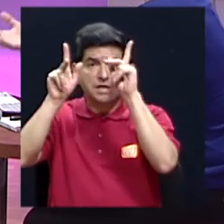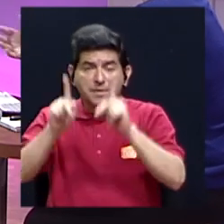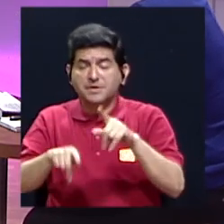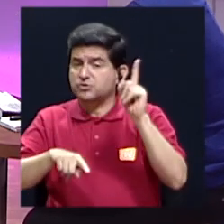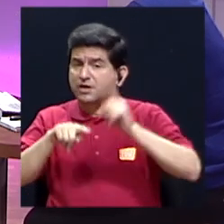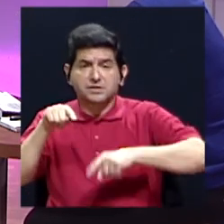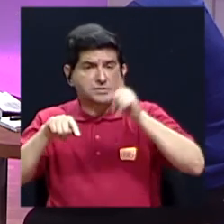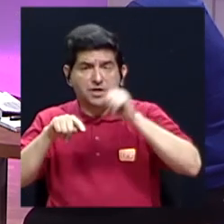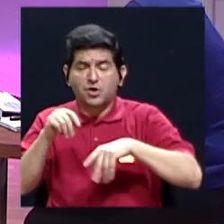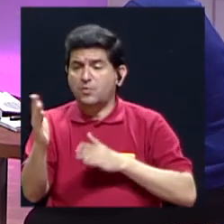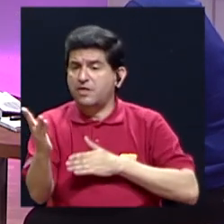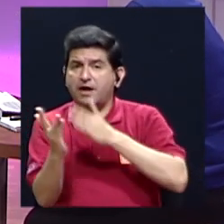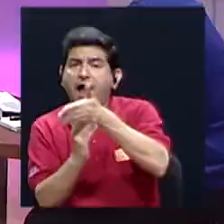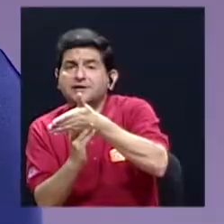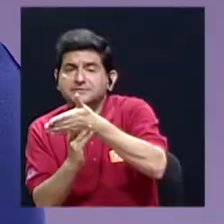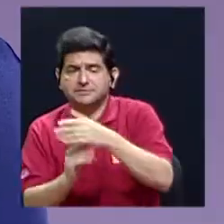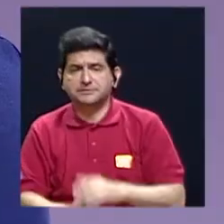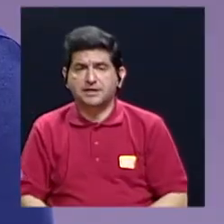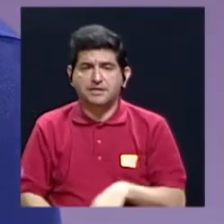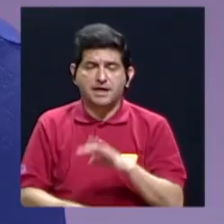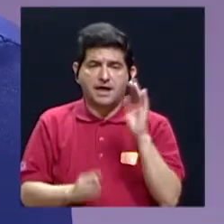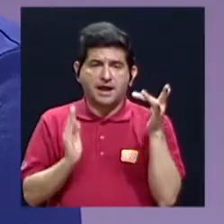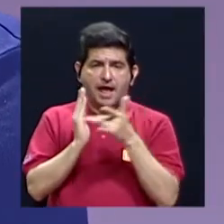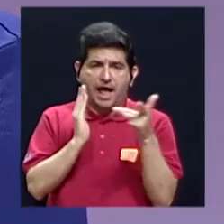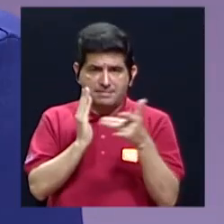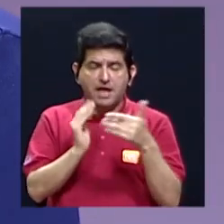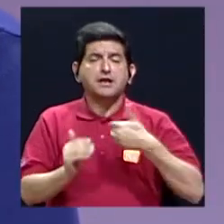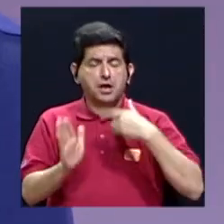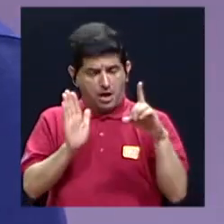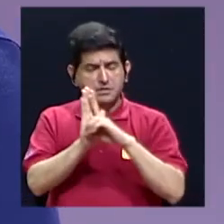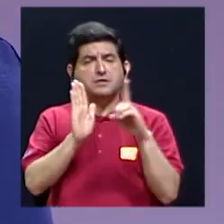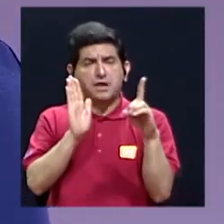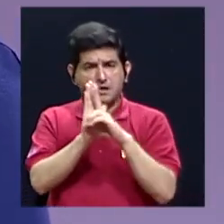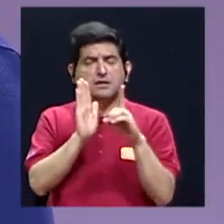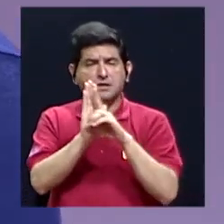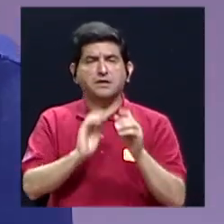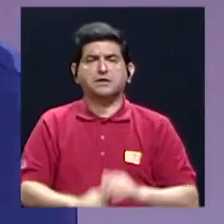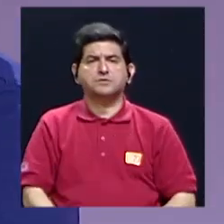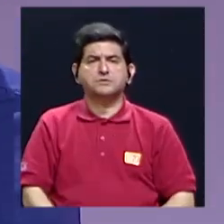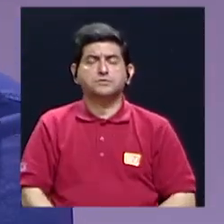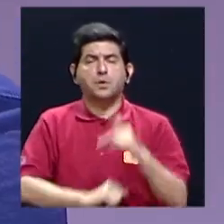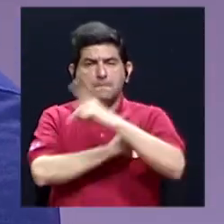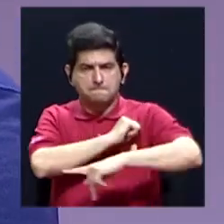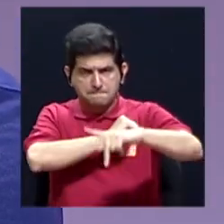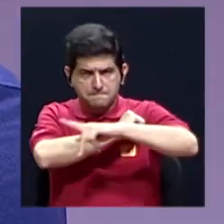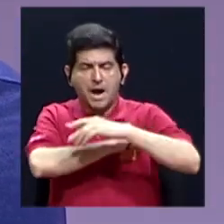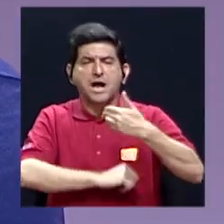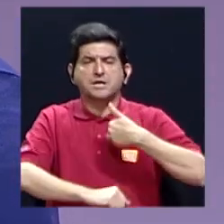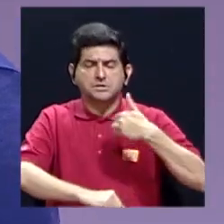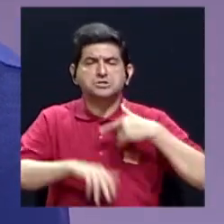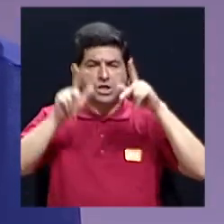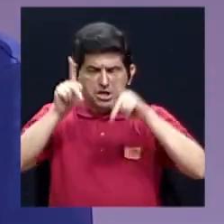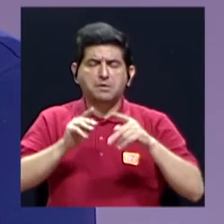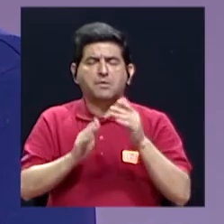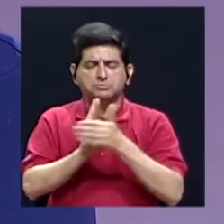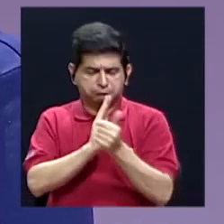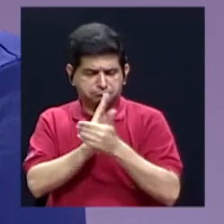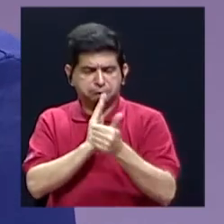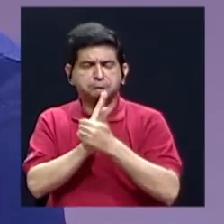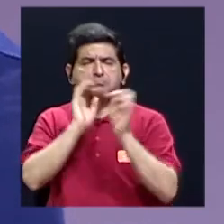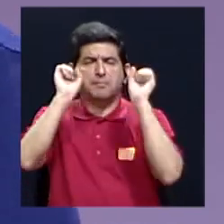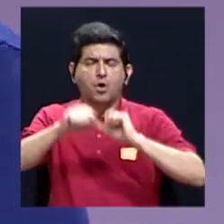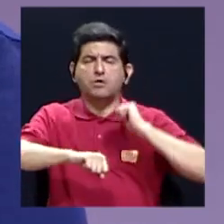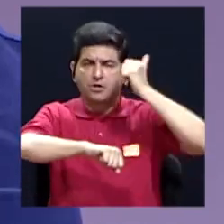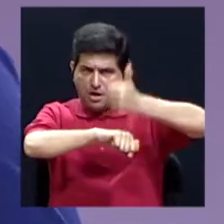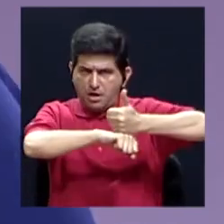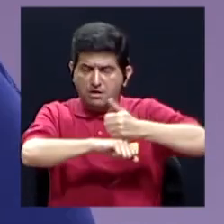están pudiendo acceder, ¿verdad? A una técnica a la que tienen derecho a acceder, con la que el país cuenta con personal capacitado para